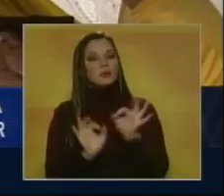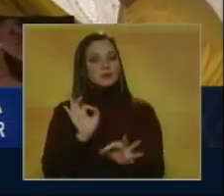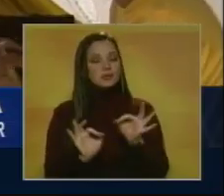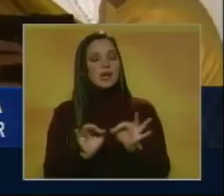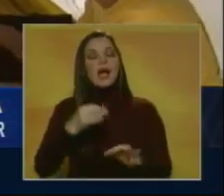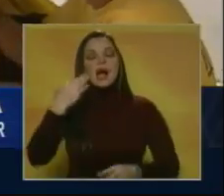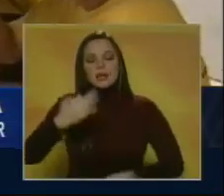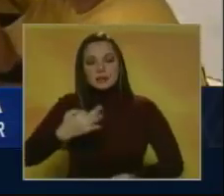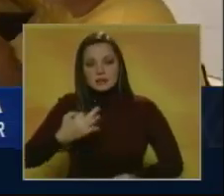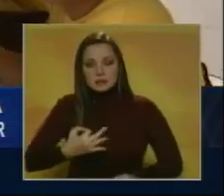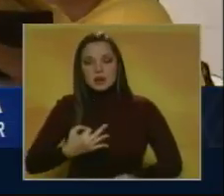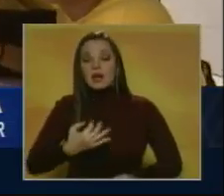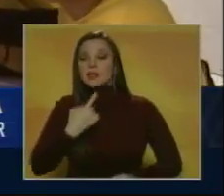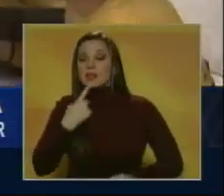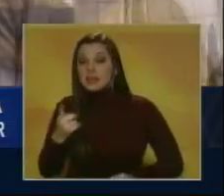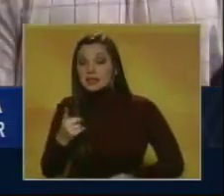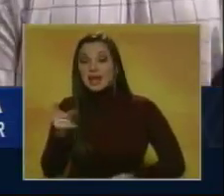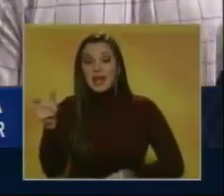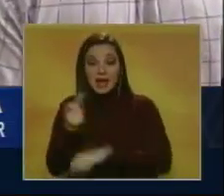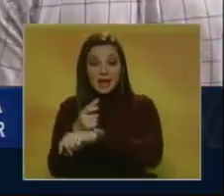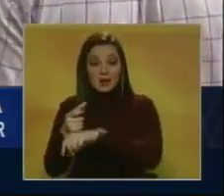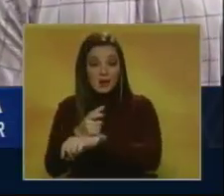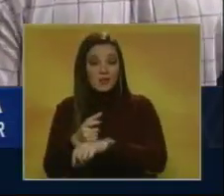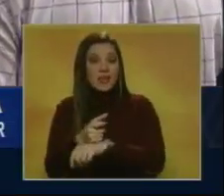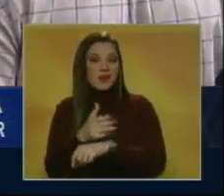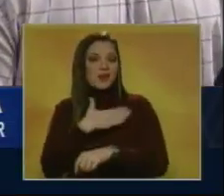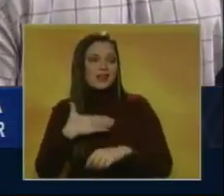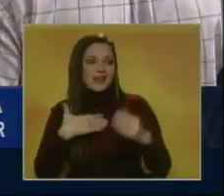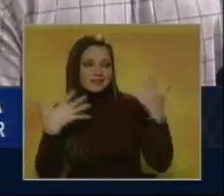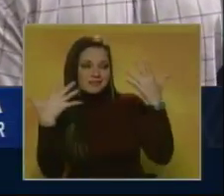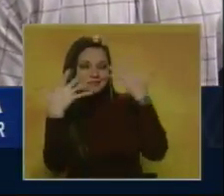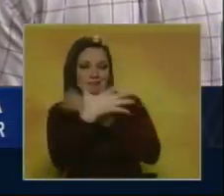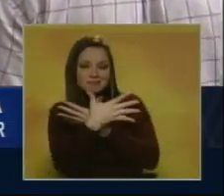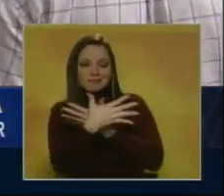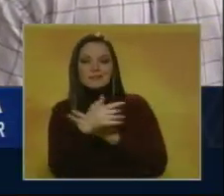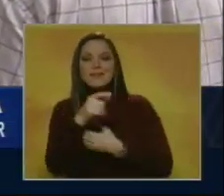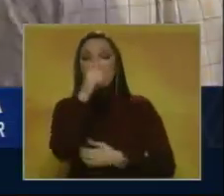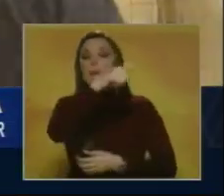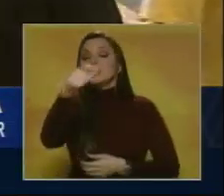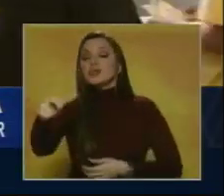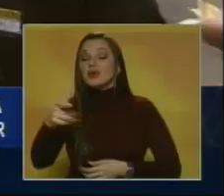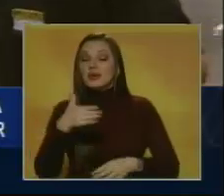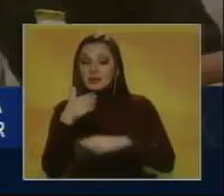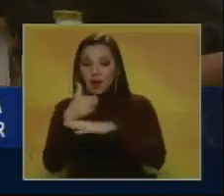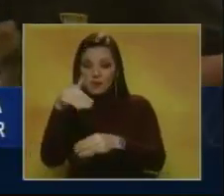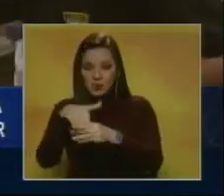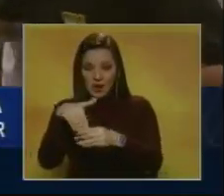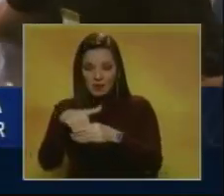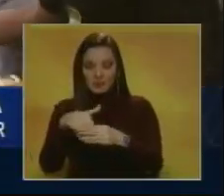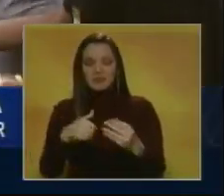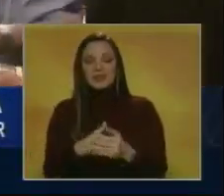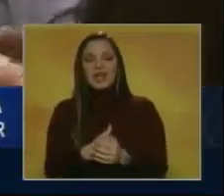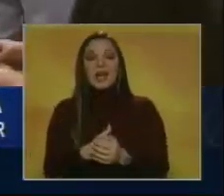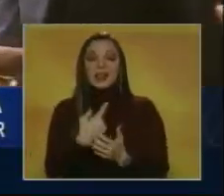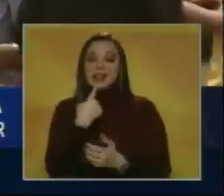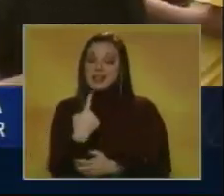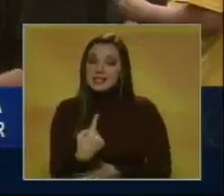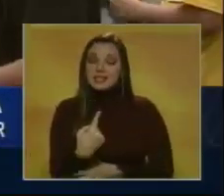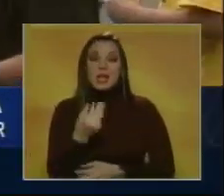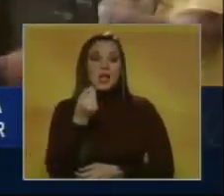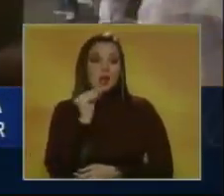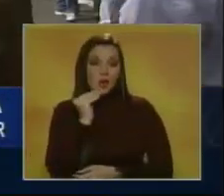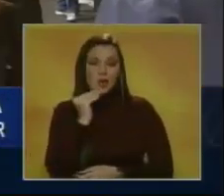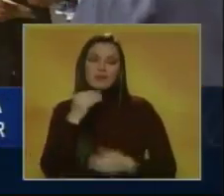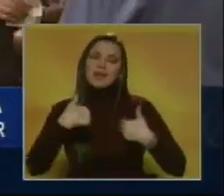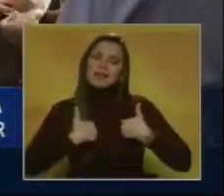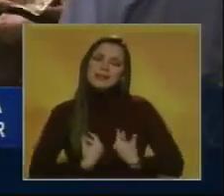aseguró que el gobierno nacional busca confundir a los electores con la tarjeta oficialista Min Unidad. Manifestó que los jóvenes están cansados